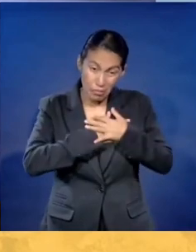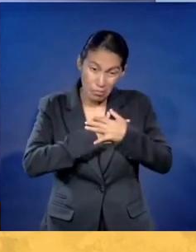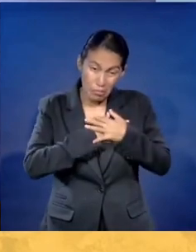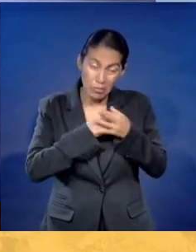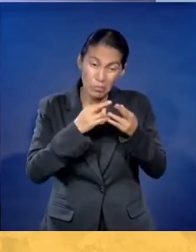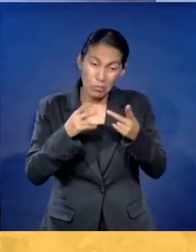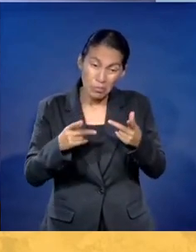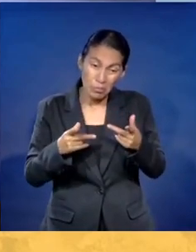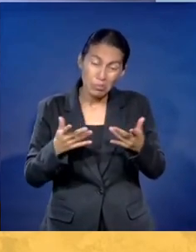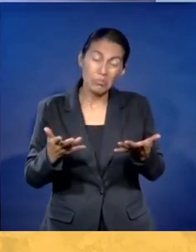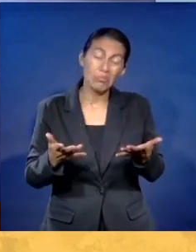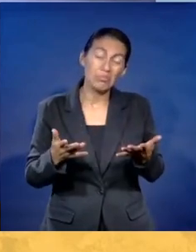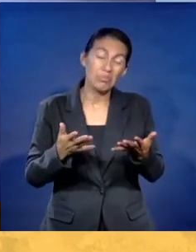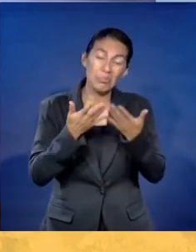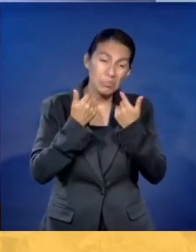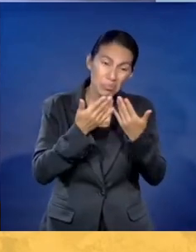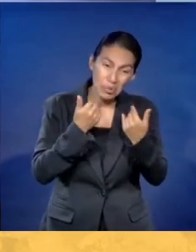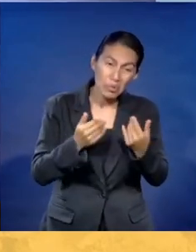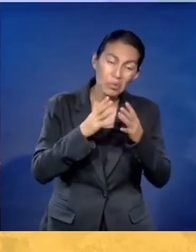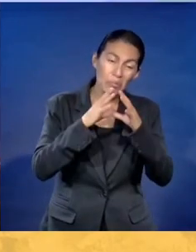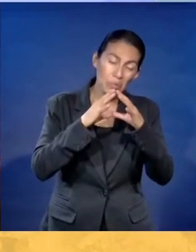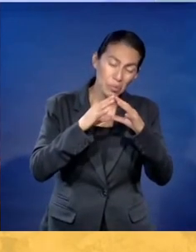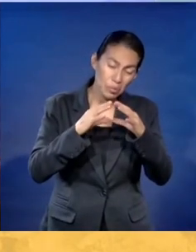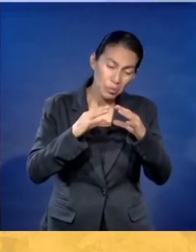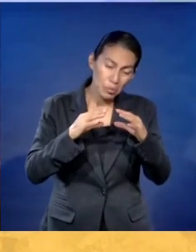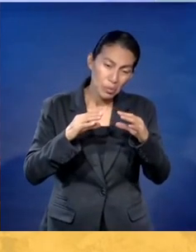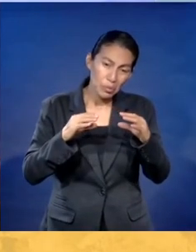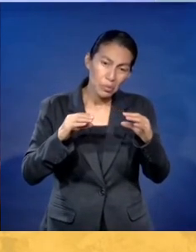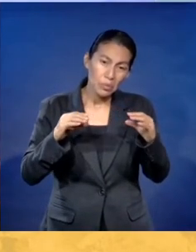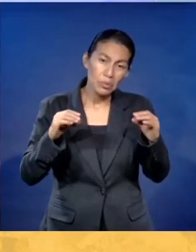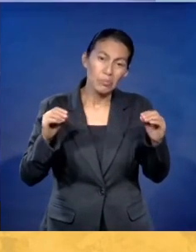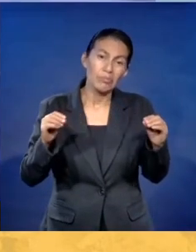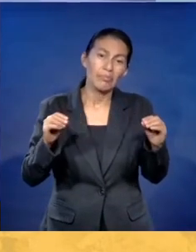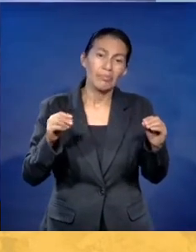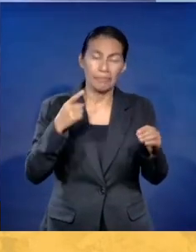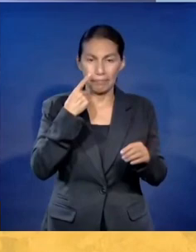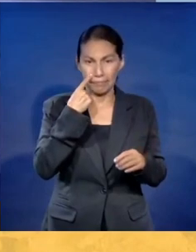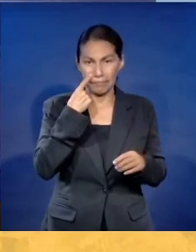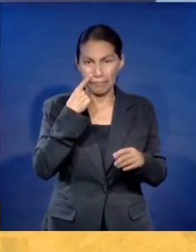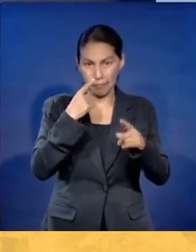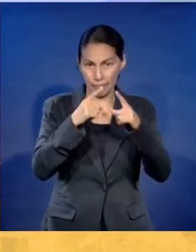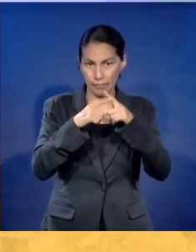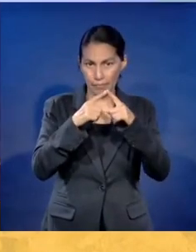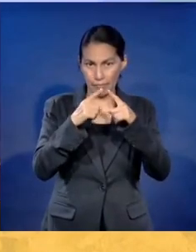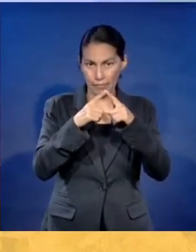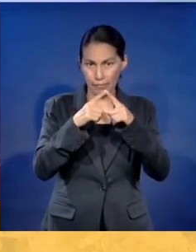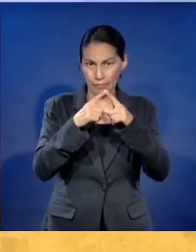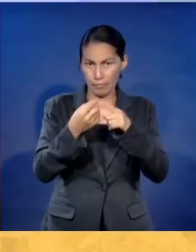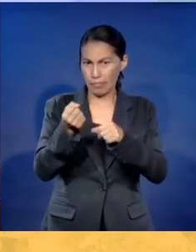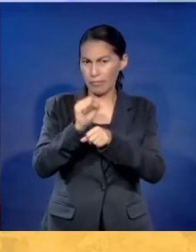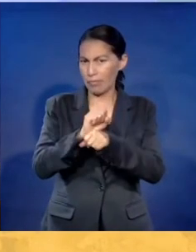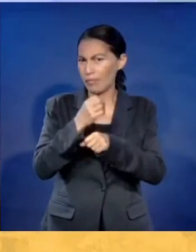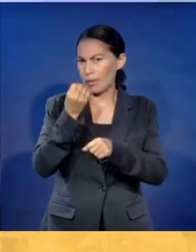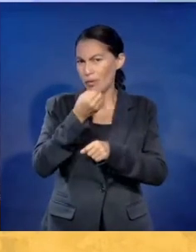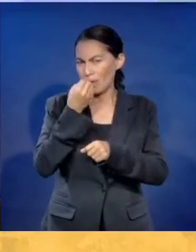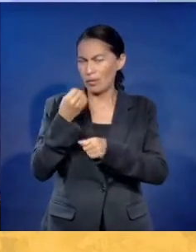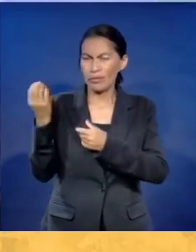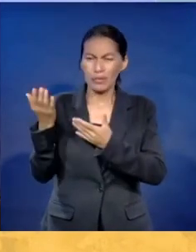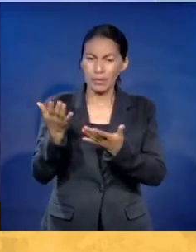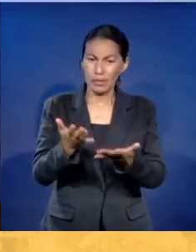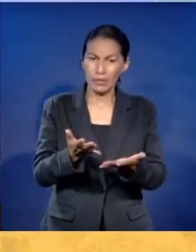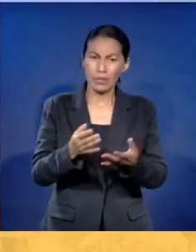no te preparaste ahora imagínalos llegando a la iglesia llegando a la semana de oración Ay